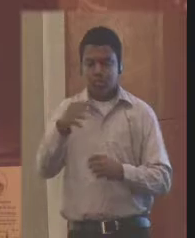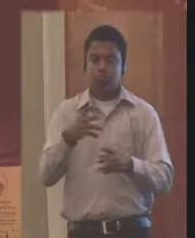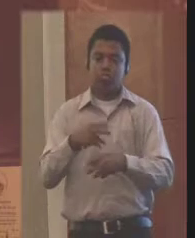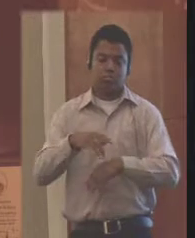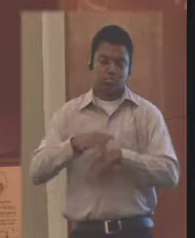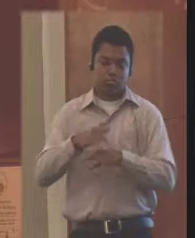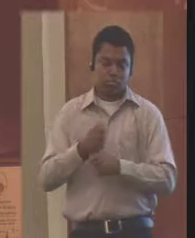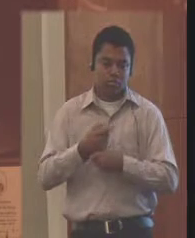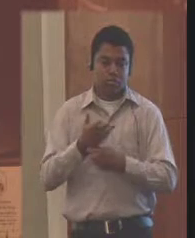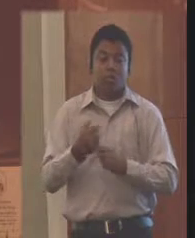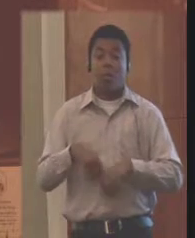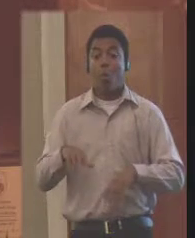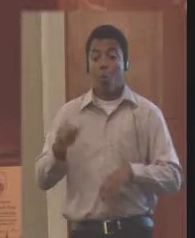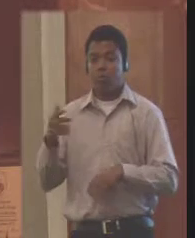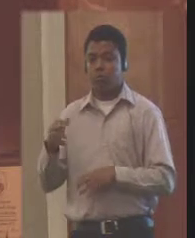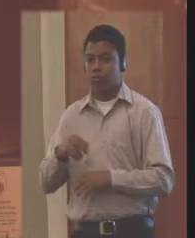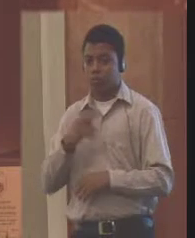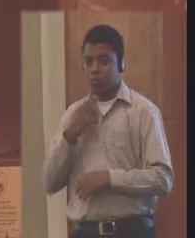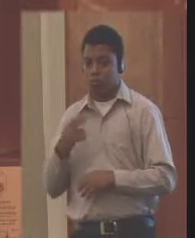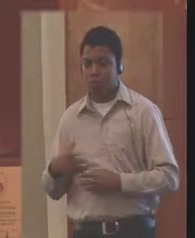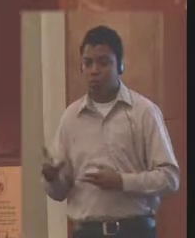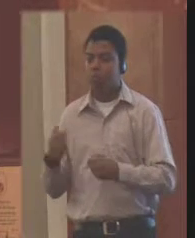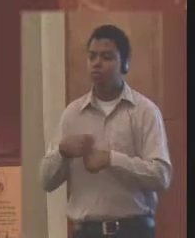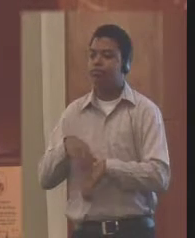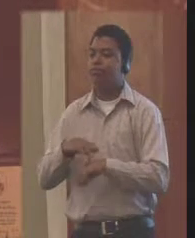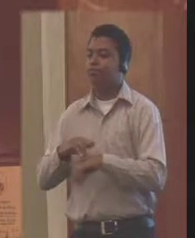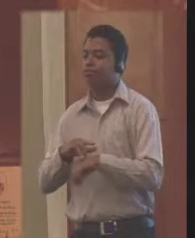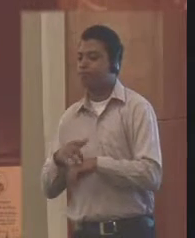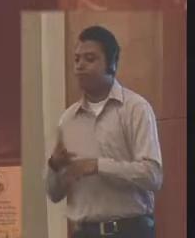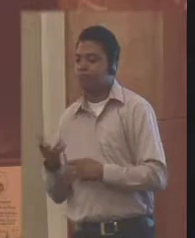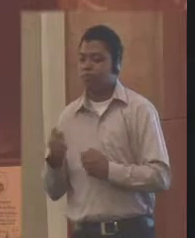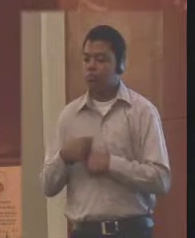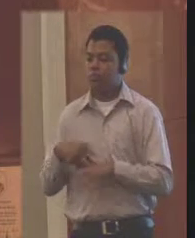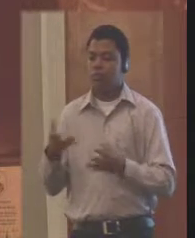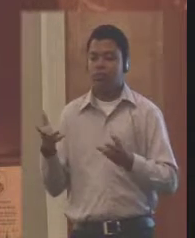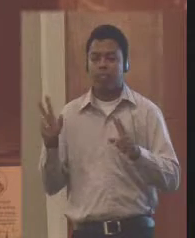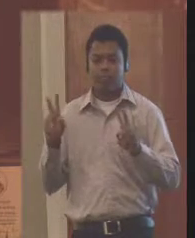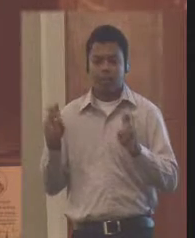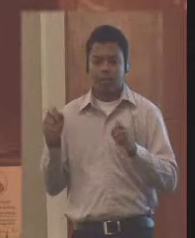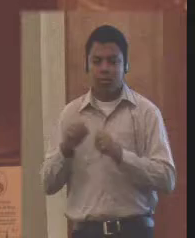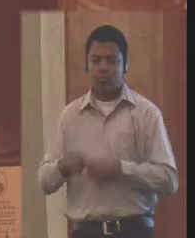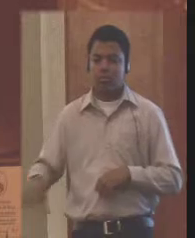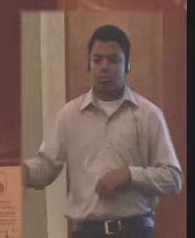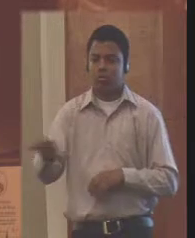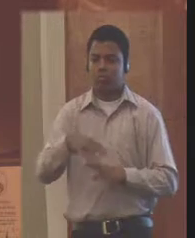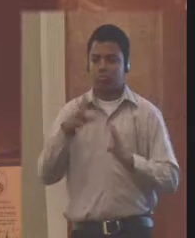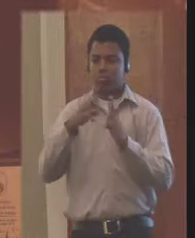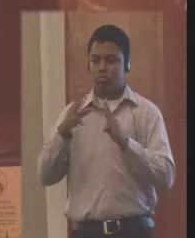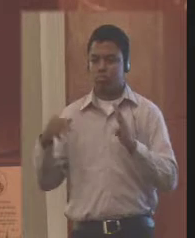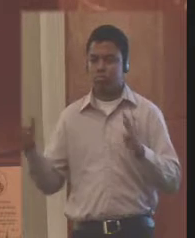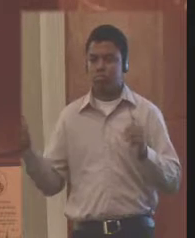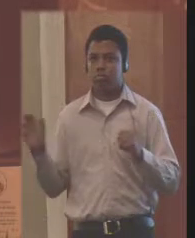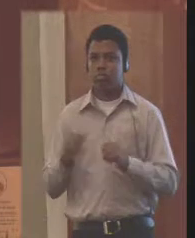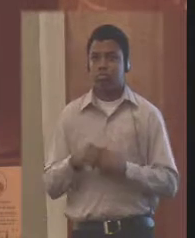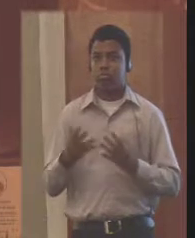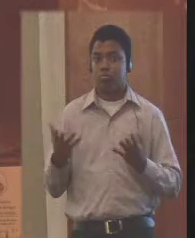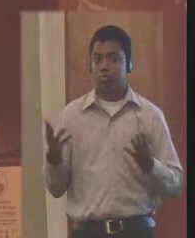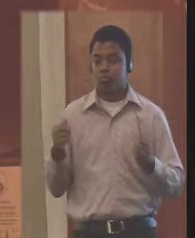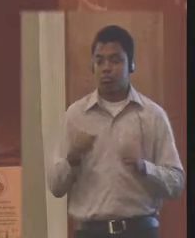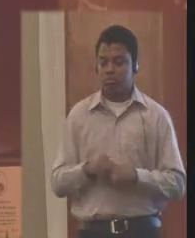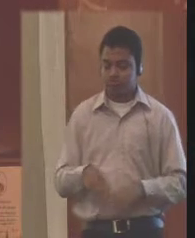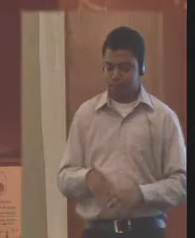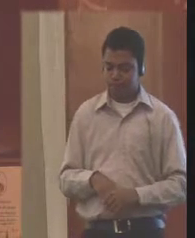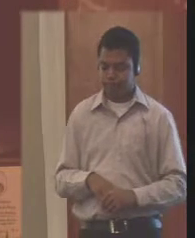generar energía. Y tenemos el caso muy particular de México, y a los que presenciaron los últimos 2 días las